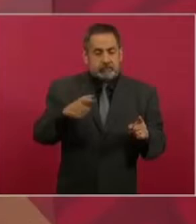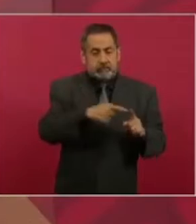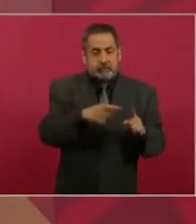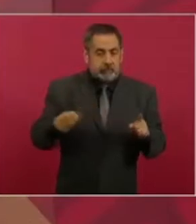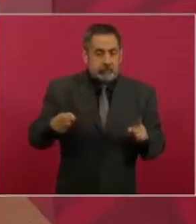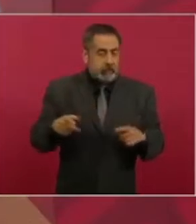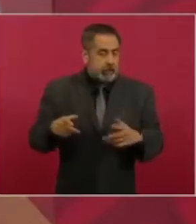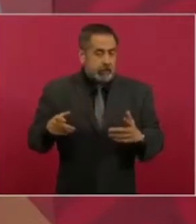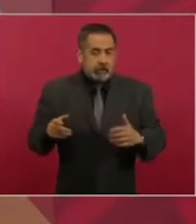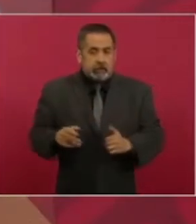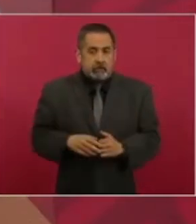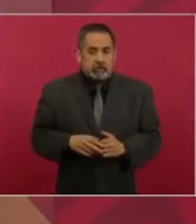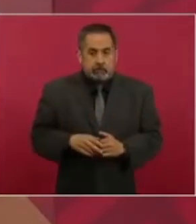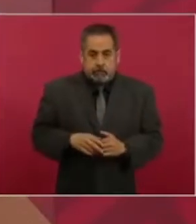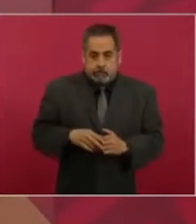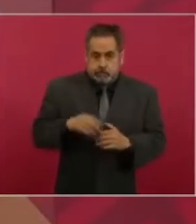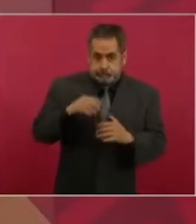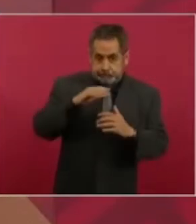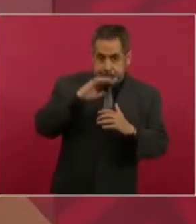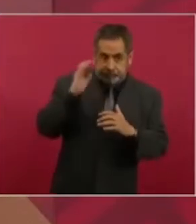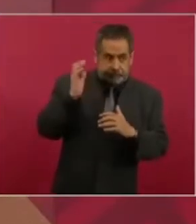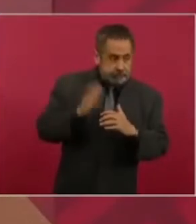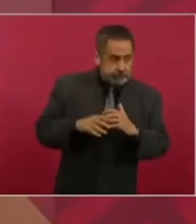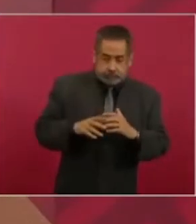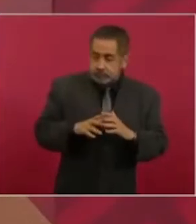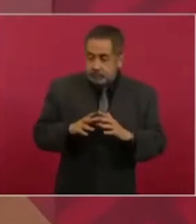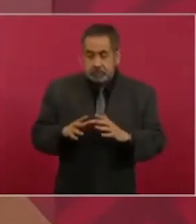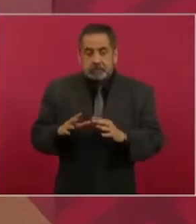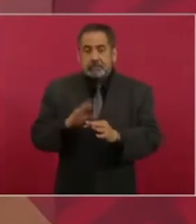Y cuando se conoce la zona,